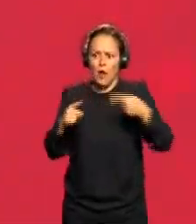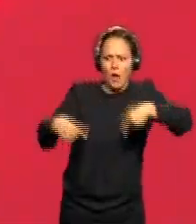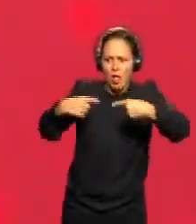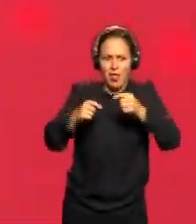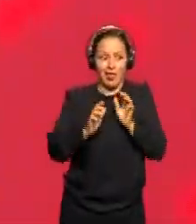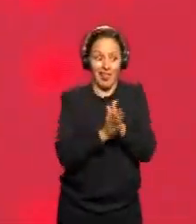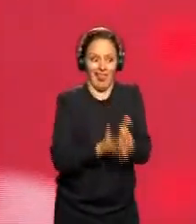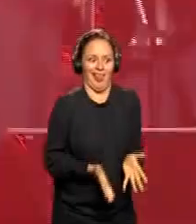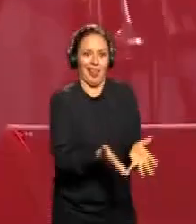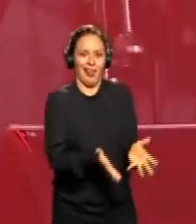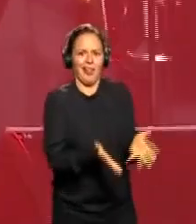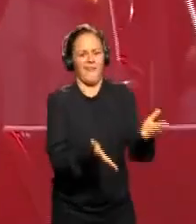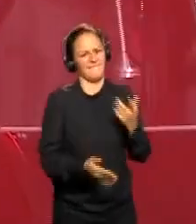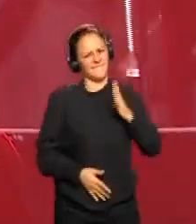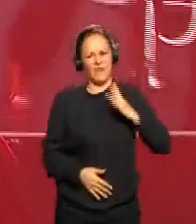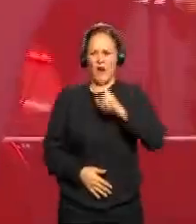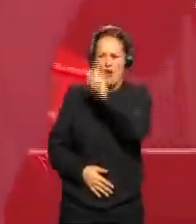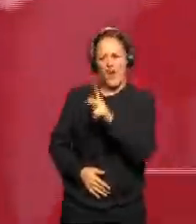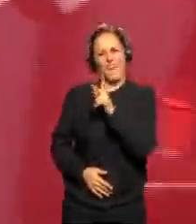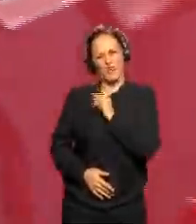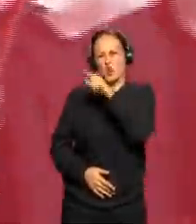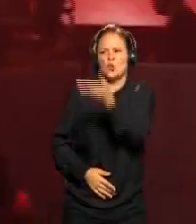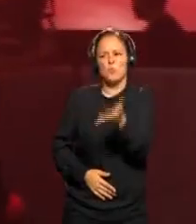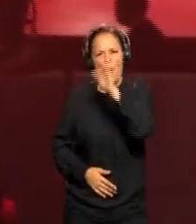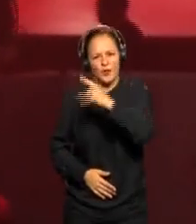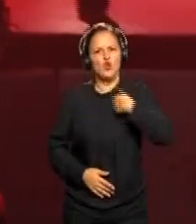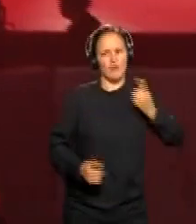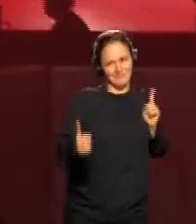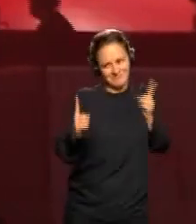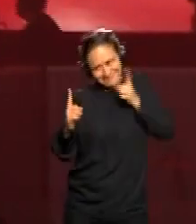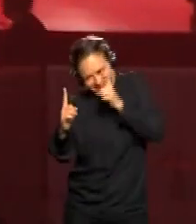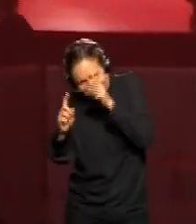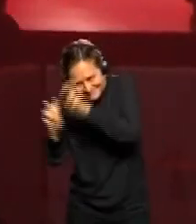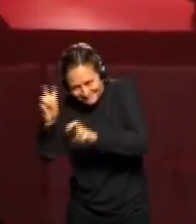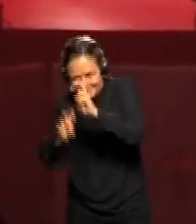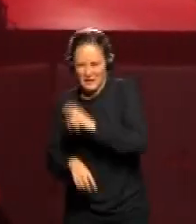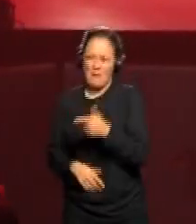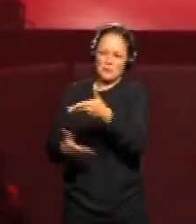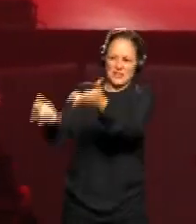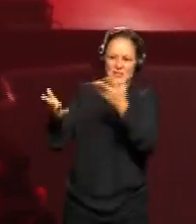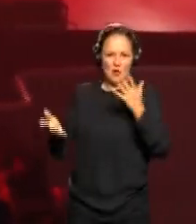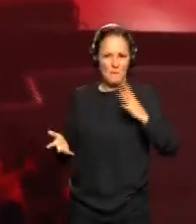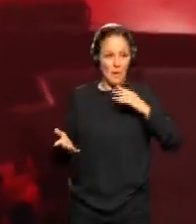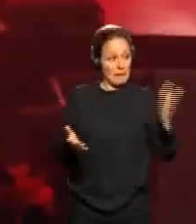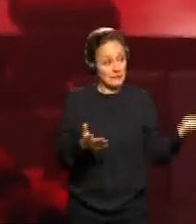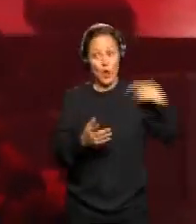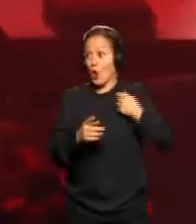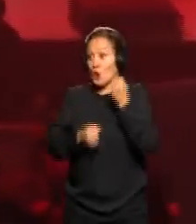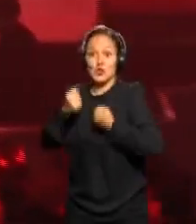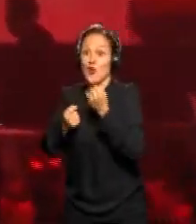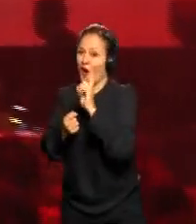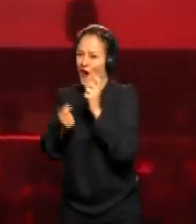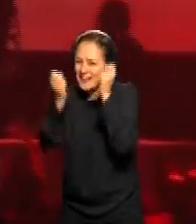enfrentando. Alfonso, eres un muerto, mi intervención es necesaria. Muchachos, a por él. No corra, que es